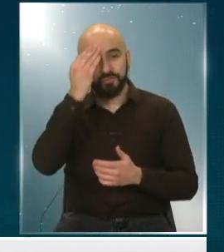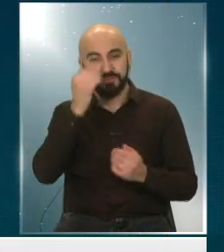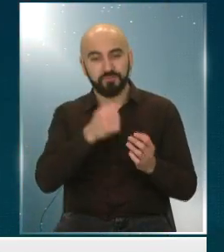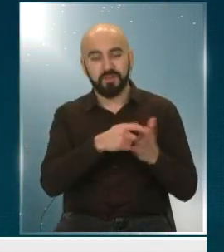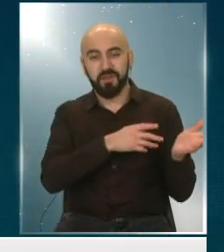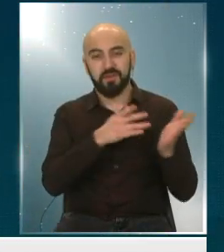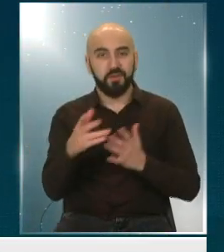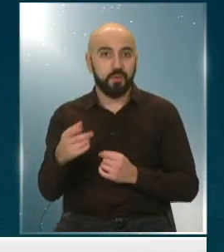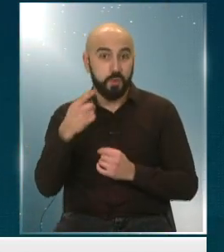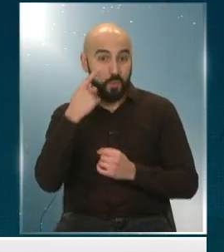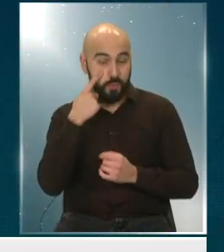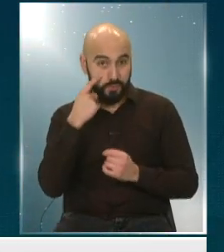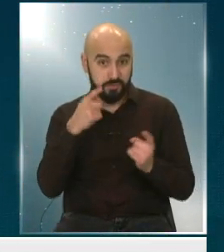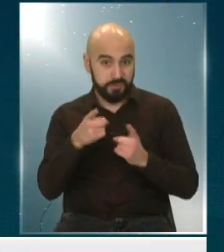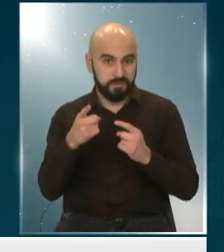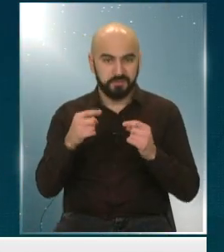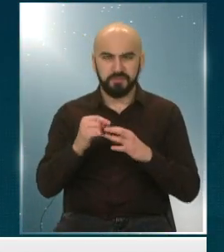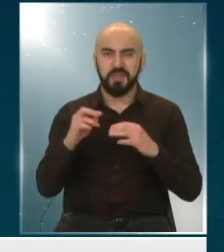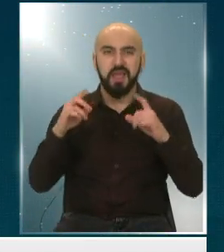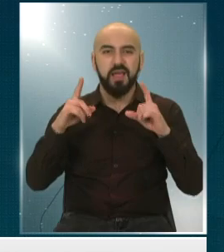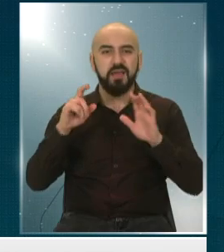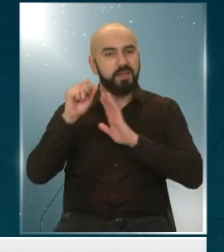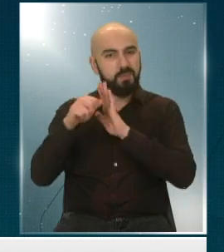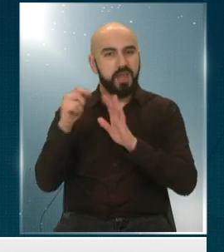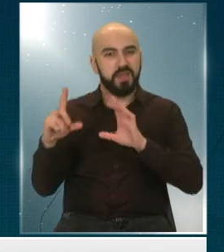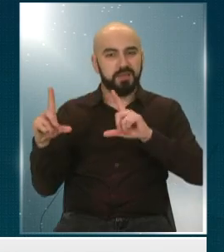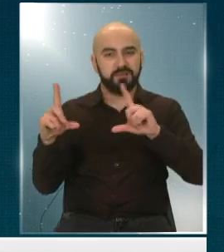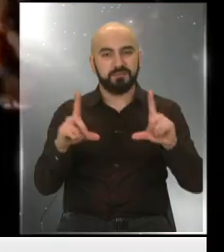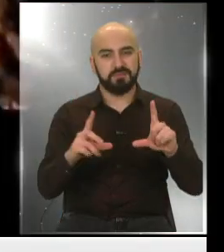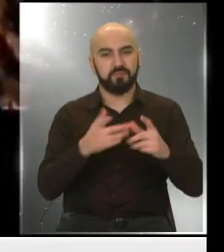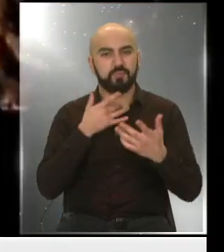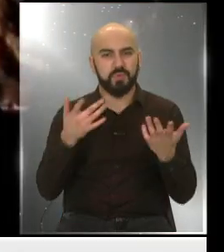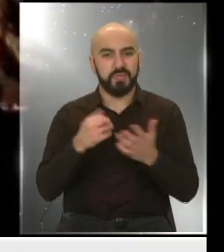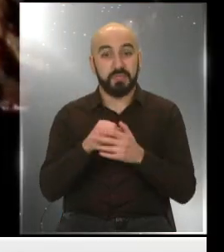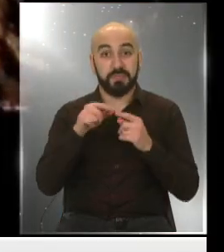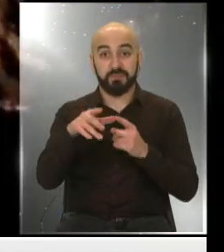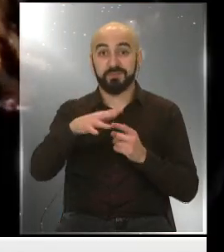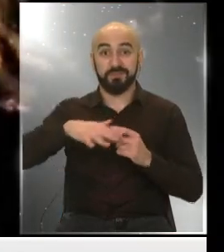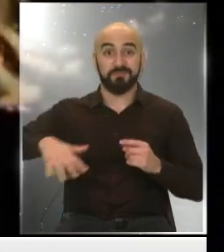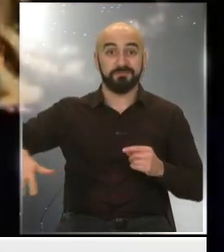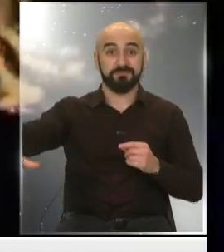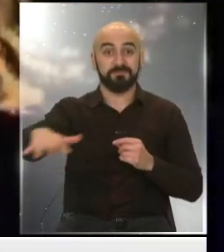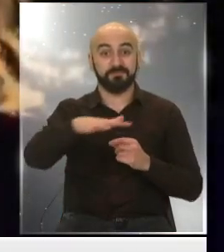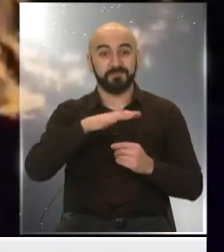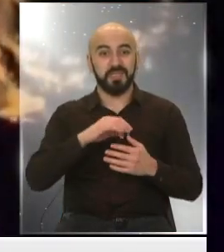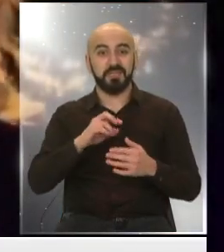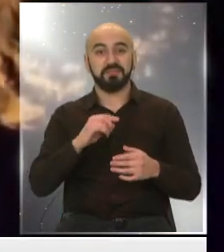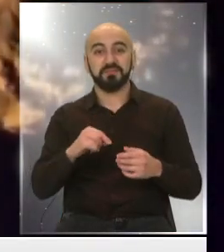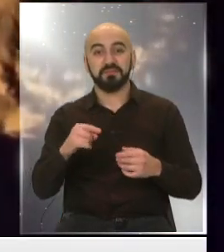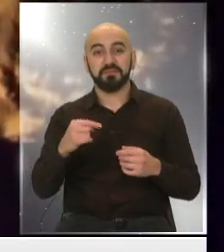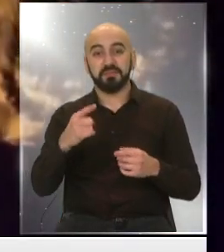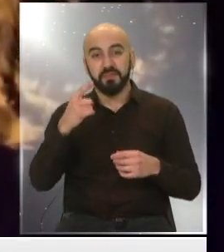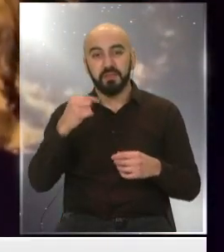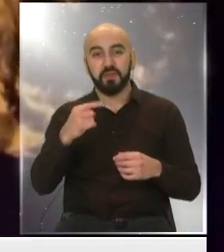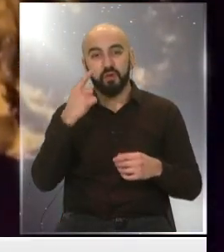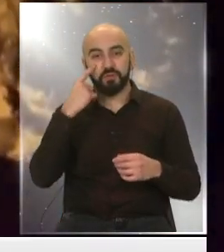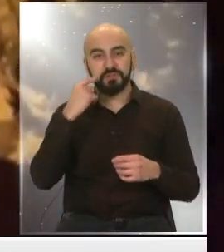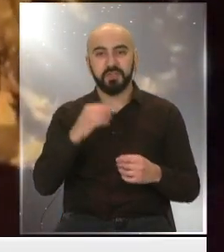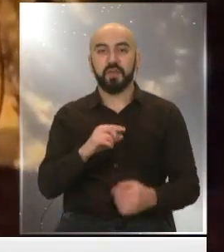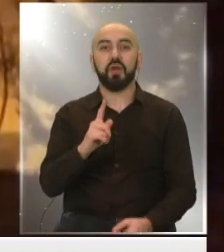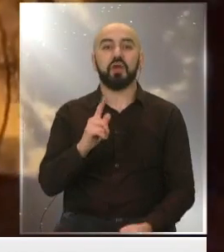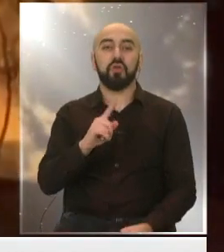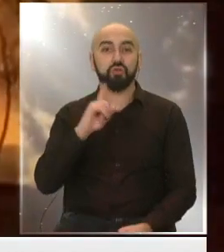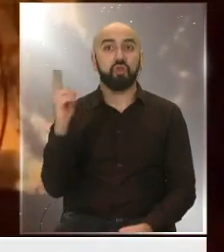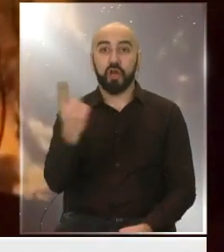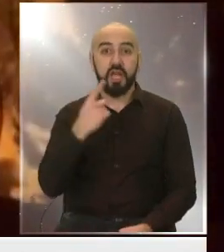atención a las imágenes que estamos observando, porque es parte del fenómeno que se conoce como el tornado de fuego, que cuando